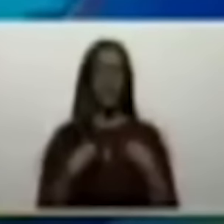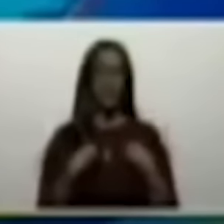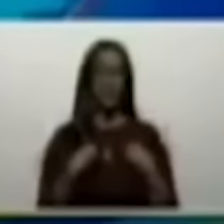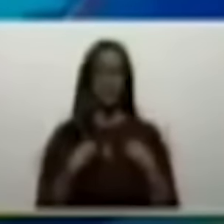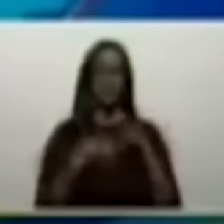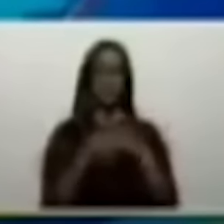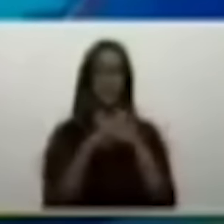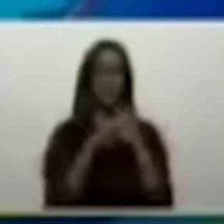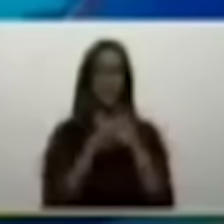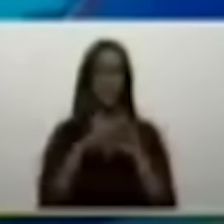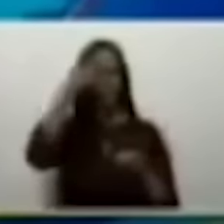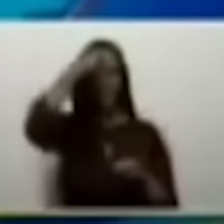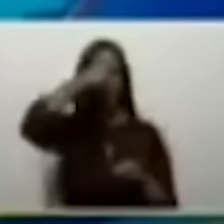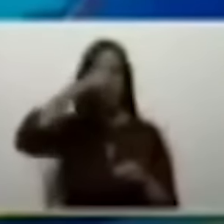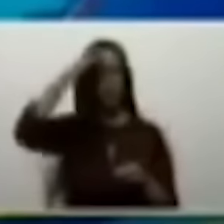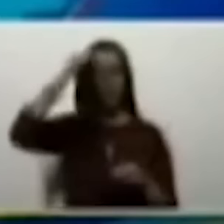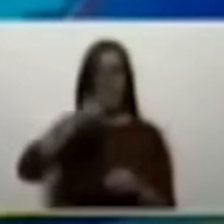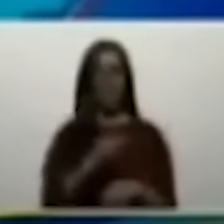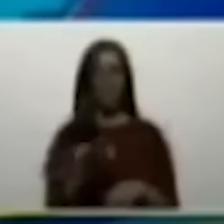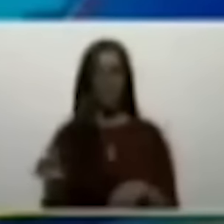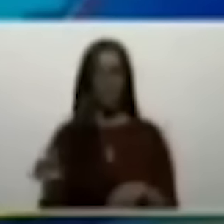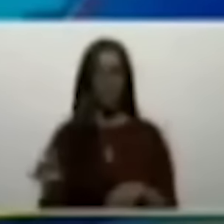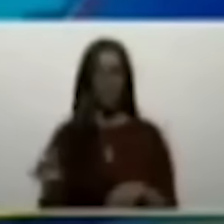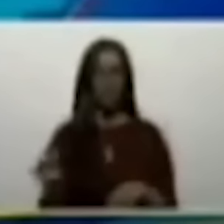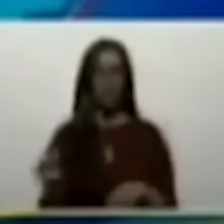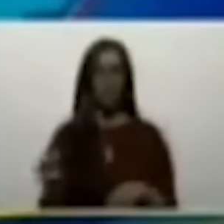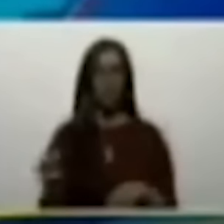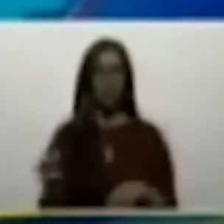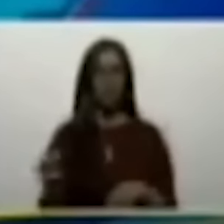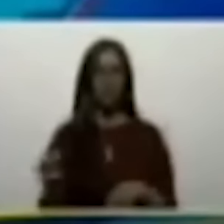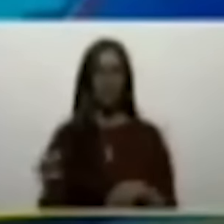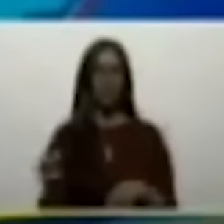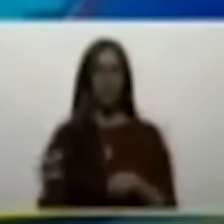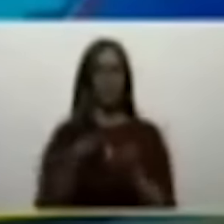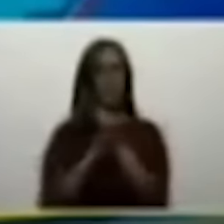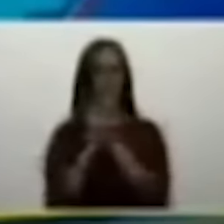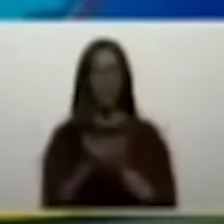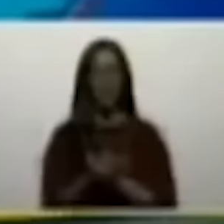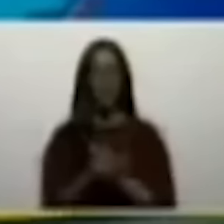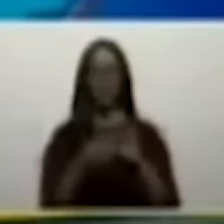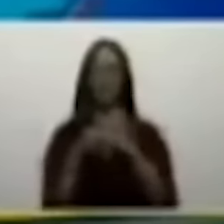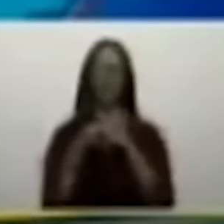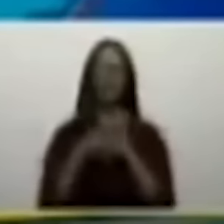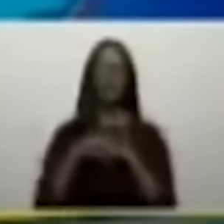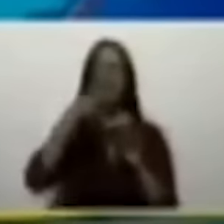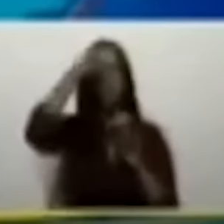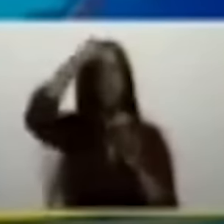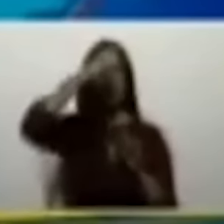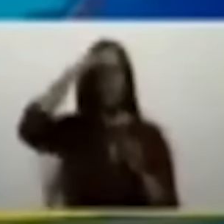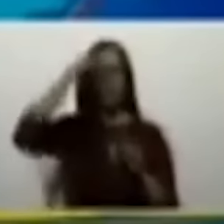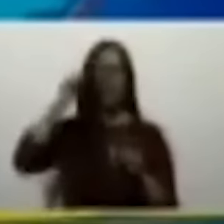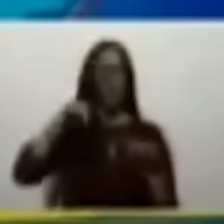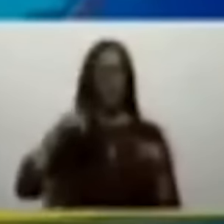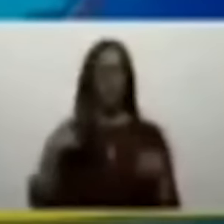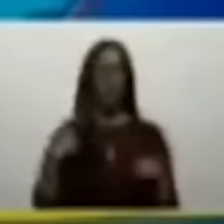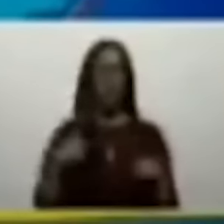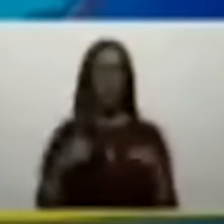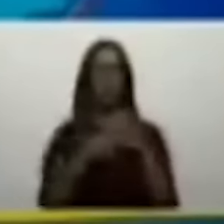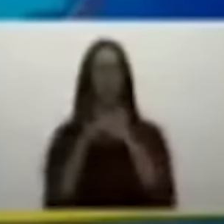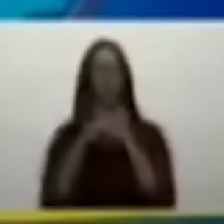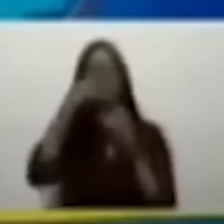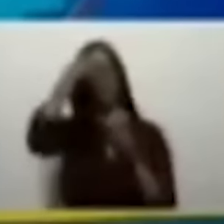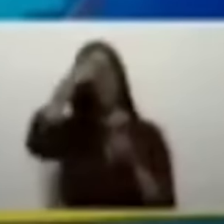unión cívico-militar perfecta. Que acabemos la unión cívico-militar que hoy tenemos. La unión del